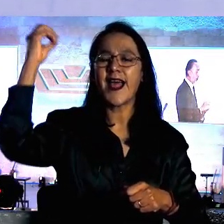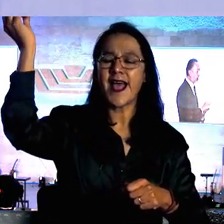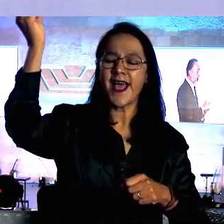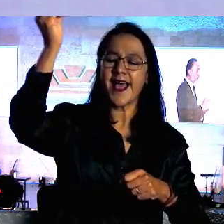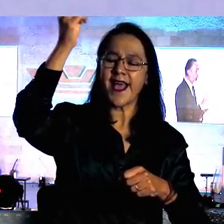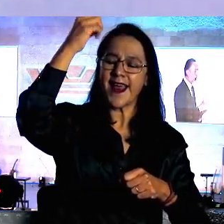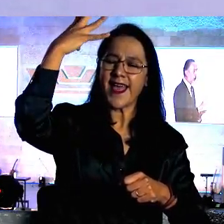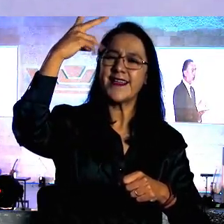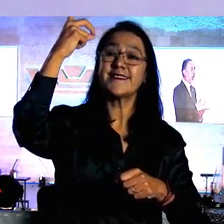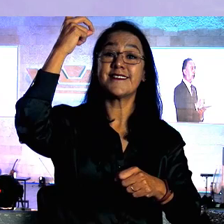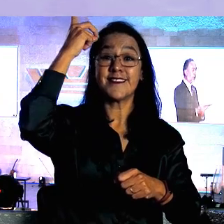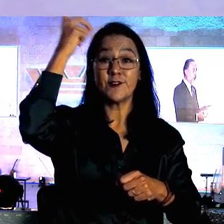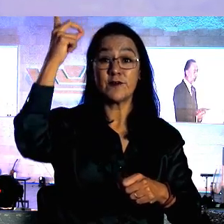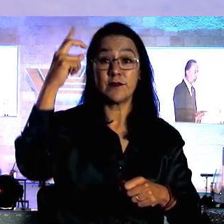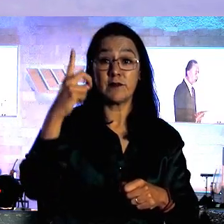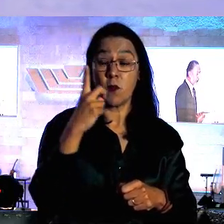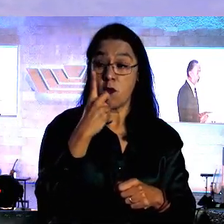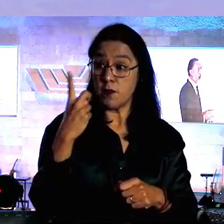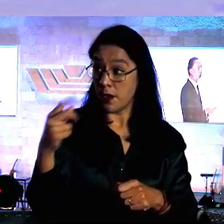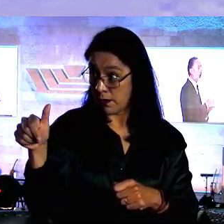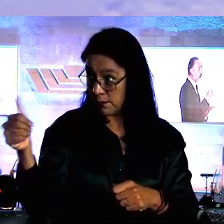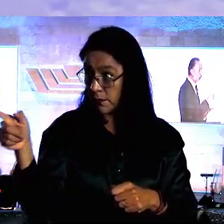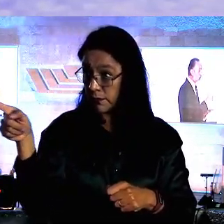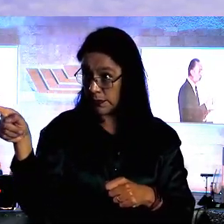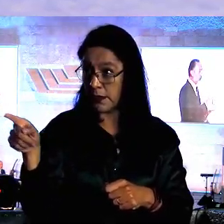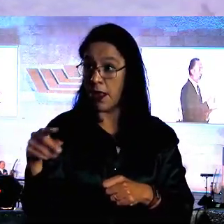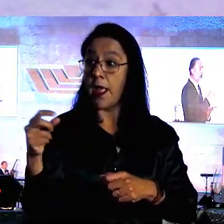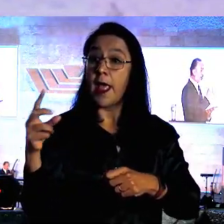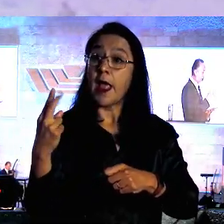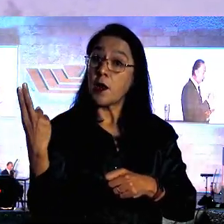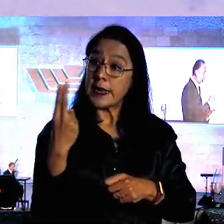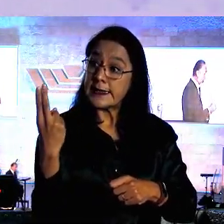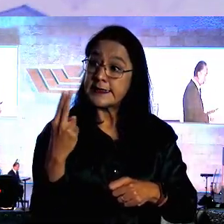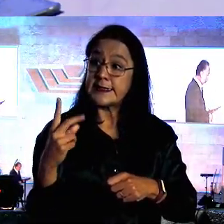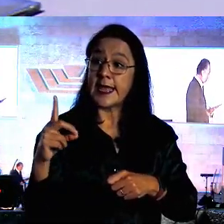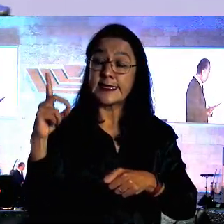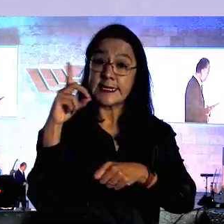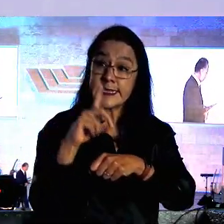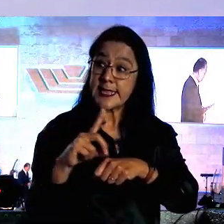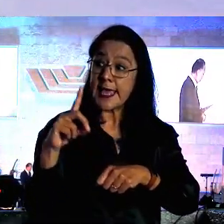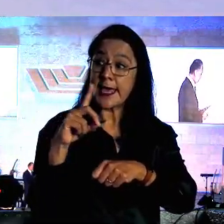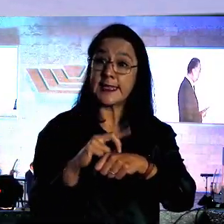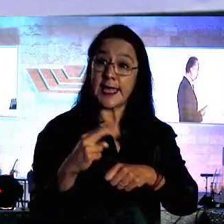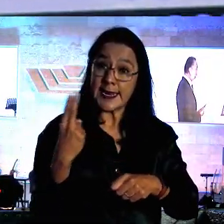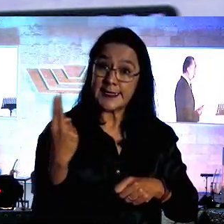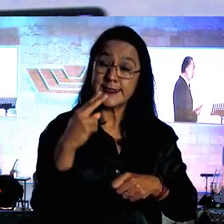gracia de Dios. Dile a la persona que tienes a tu lado, todos los días necesitas la gracia de Dios.